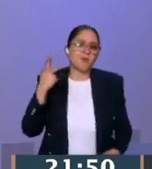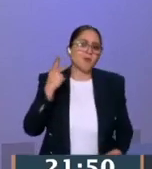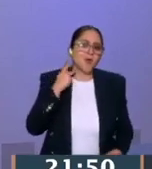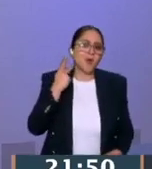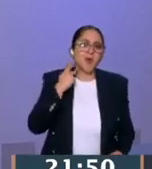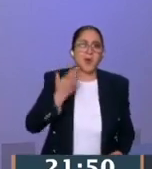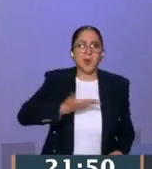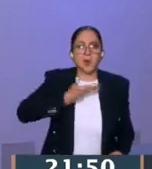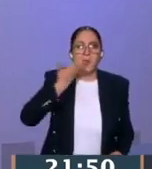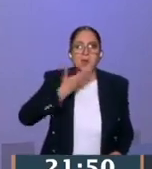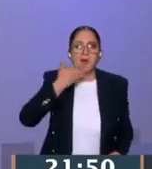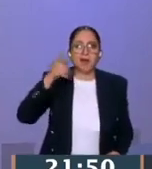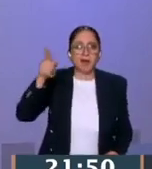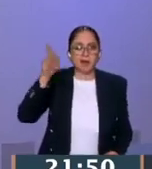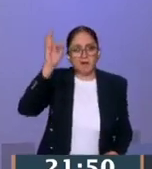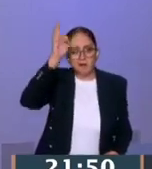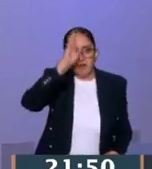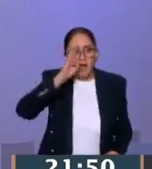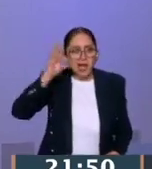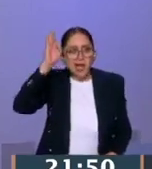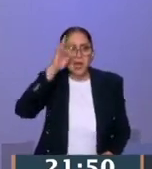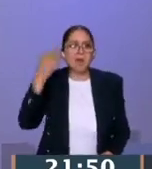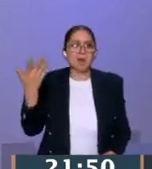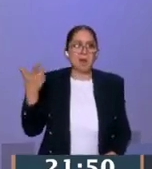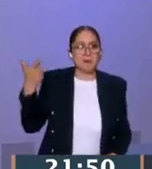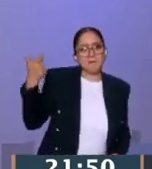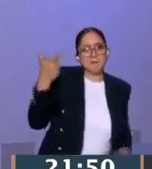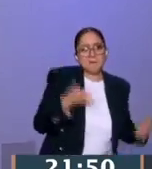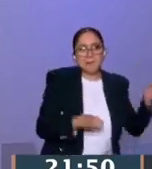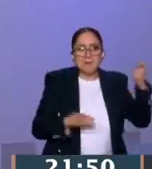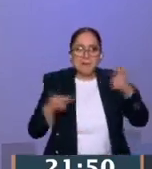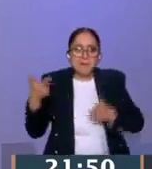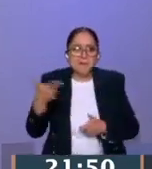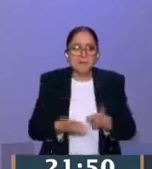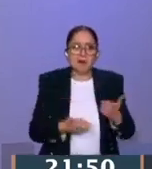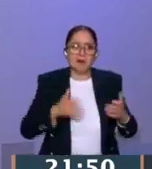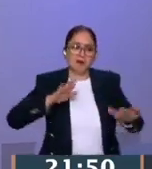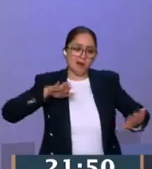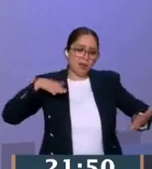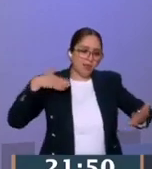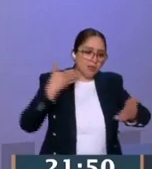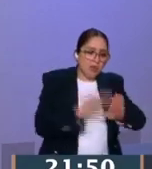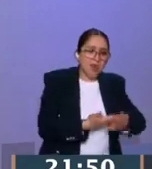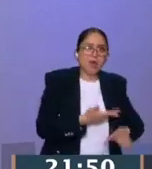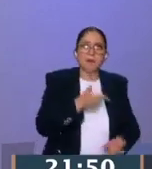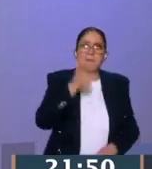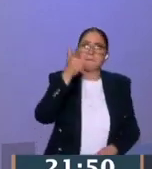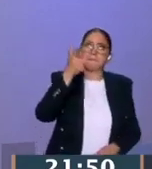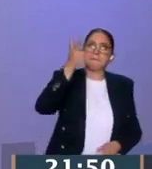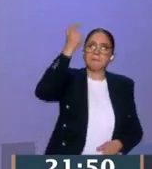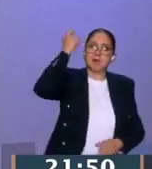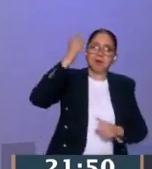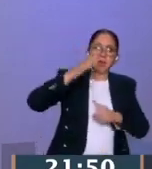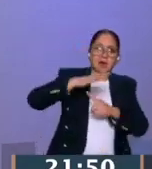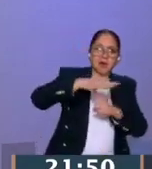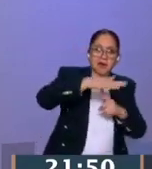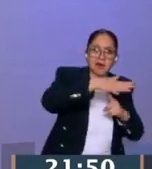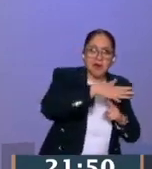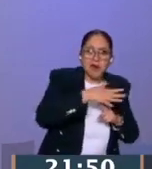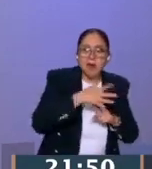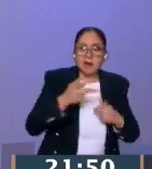de plomo, de ataque, de disparos desde un helicóptero a personas que ni siquiera